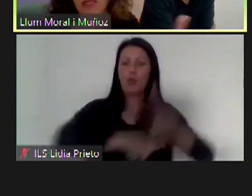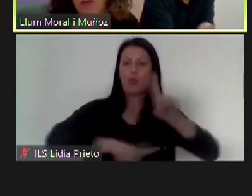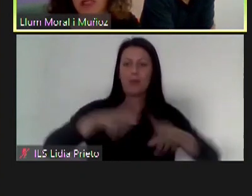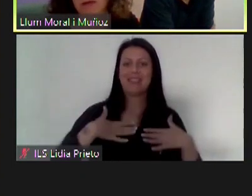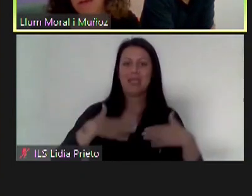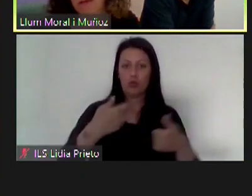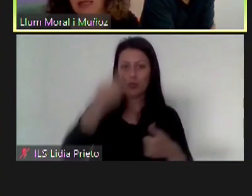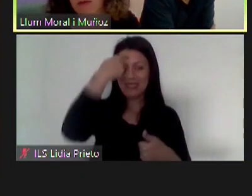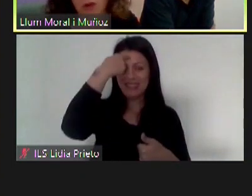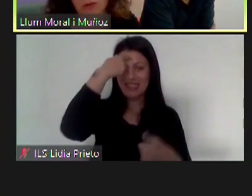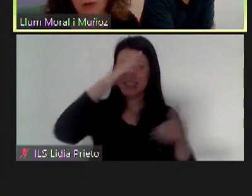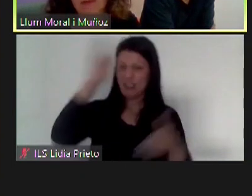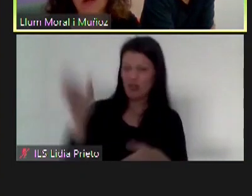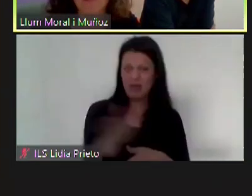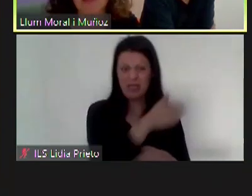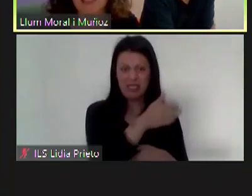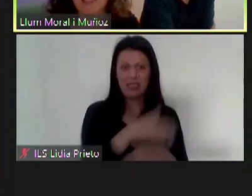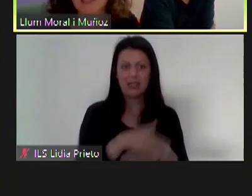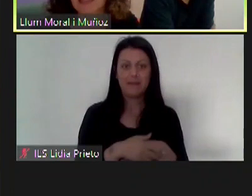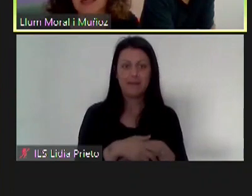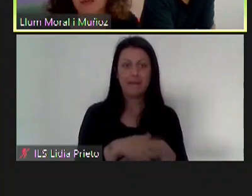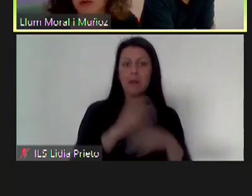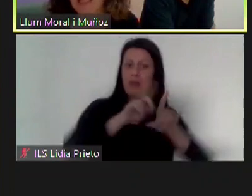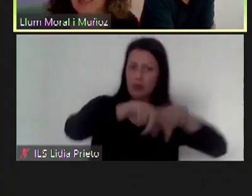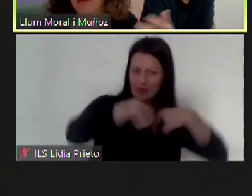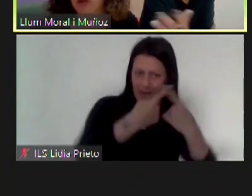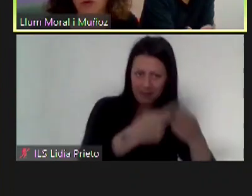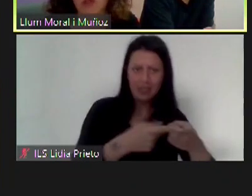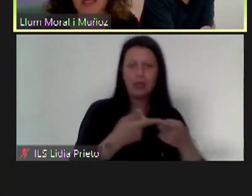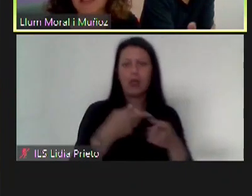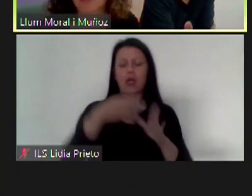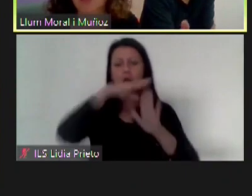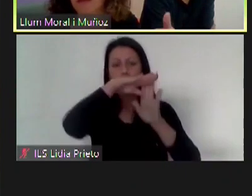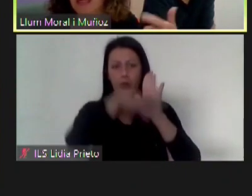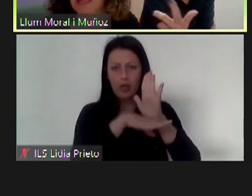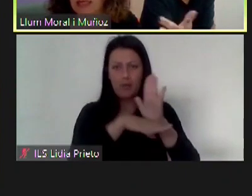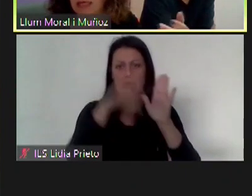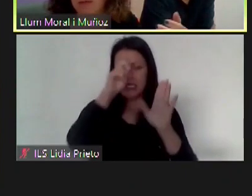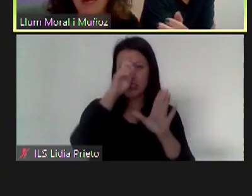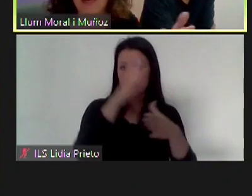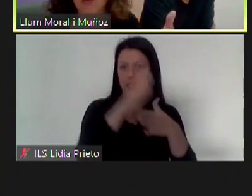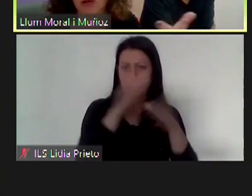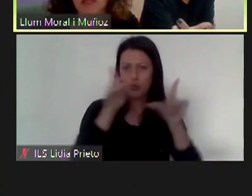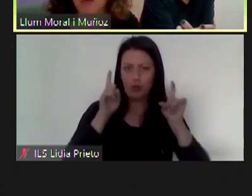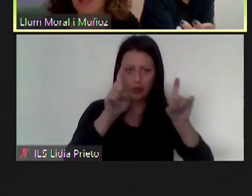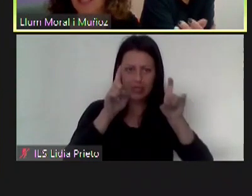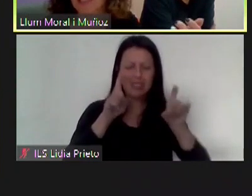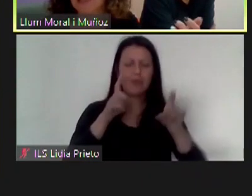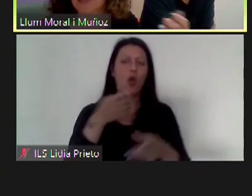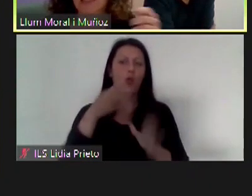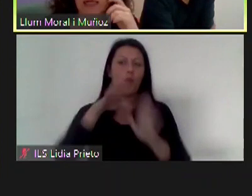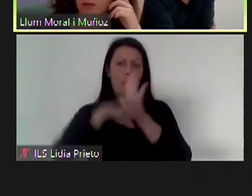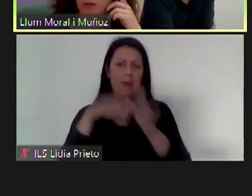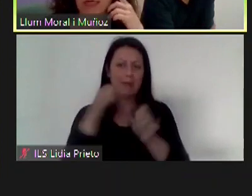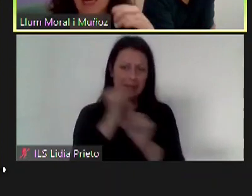Esto lo voy a pasar porque es que hacemos pues empoderamiento de familias, programas que llevamos psicoeducativos, programas de empleo, programas de